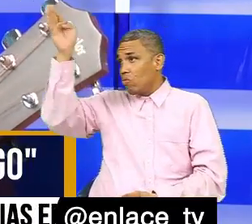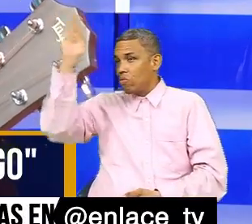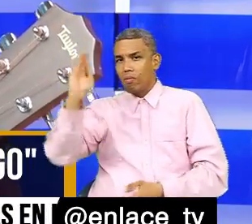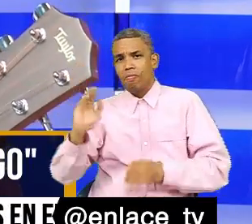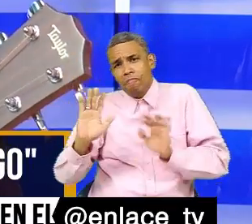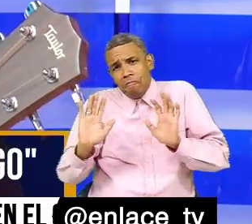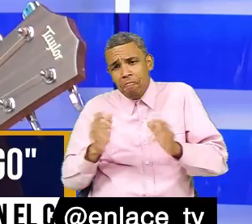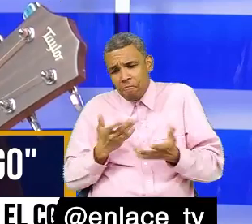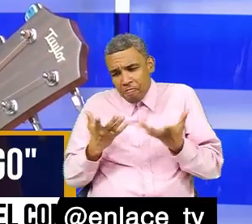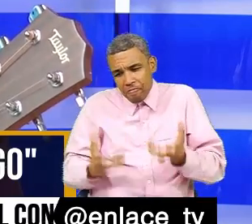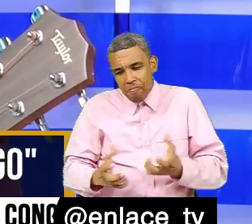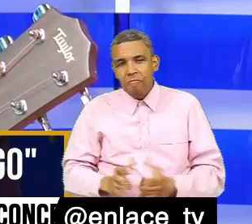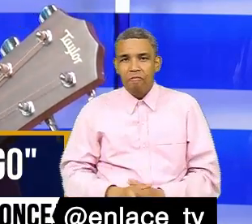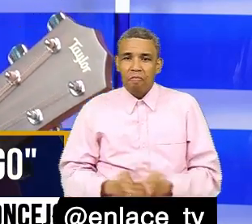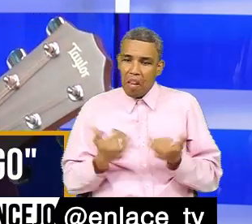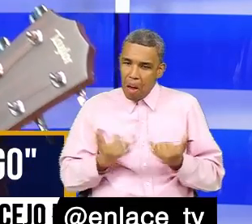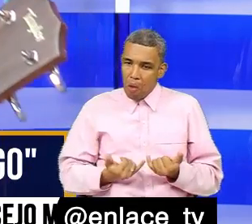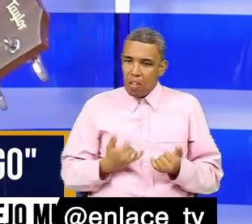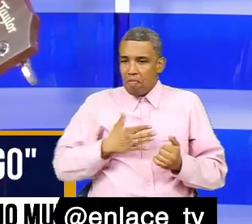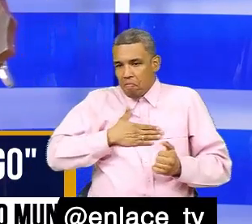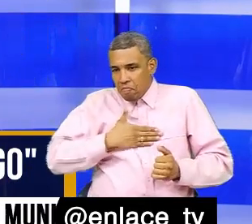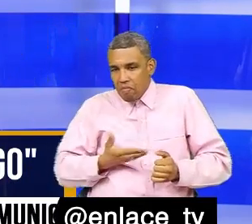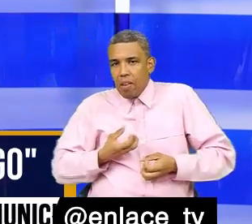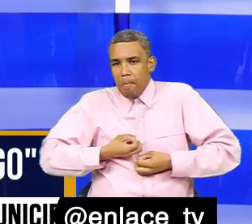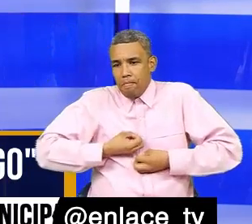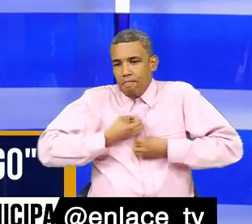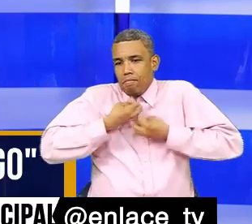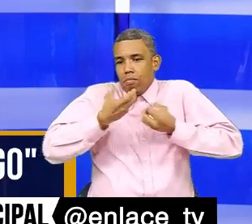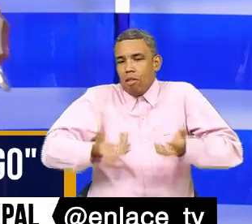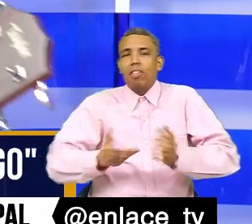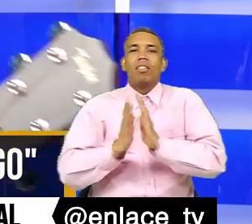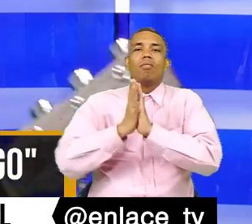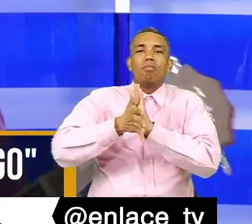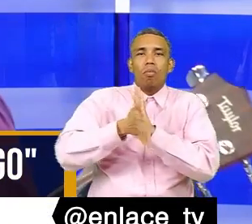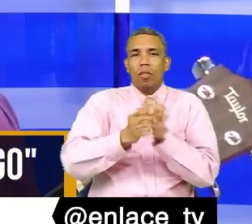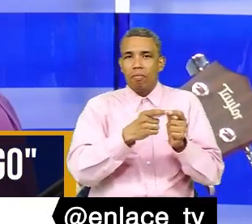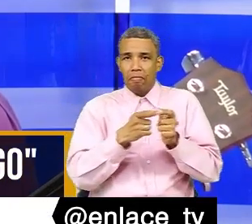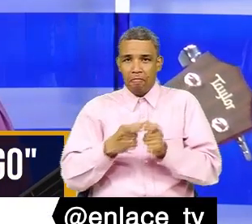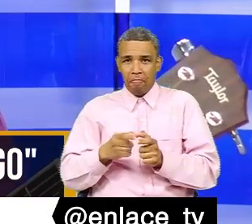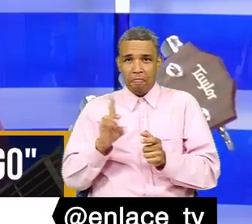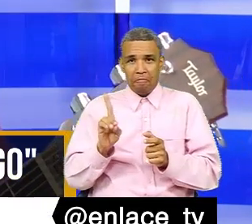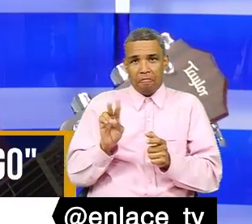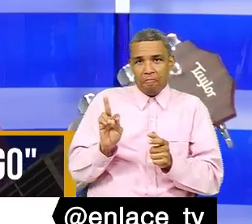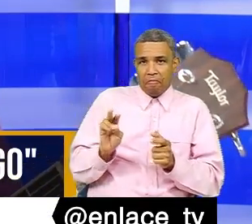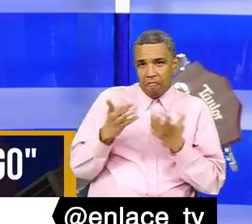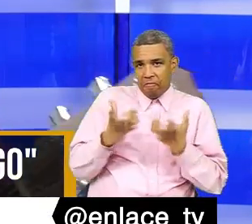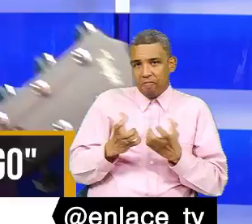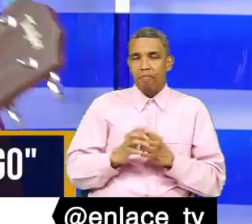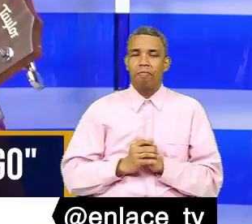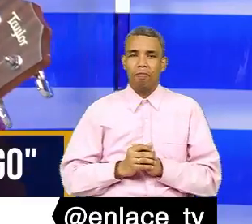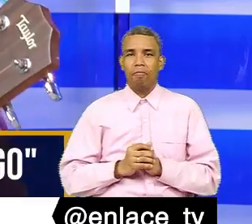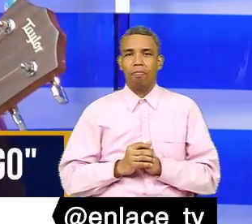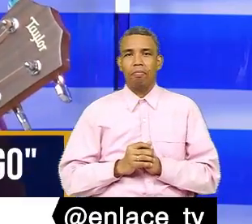he venido a contarlas aquí para ustedes de la mejor manera posible. Bueno, Andreo, luego del